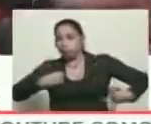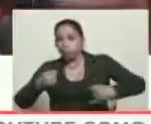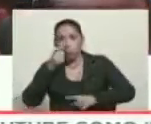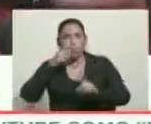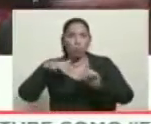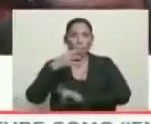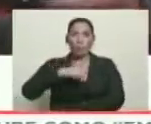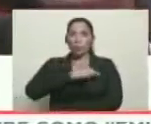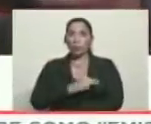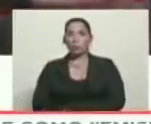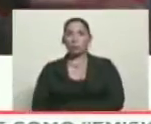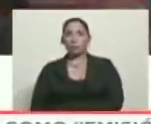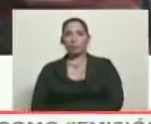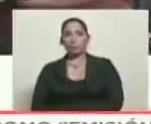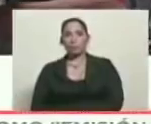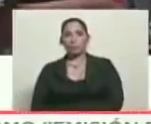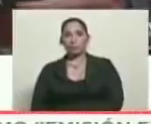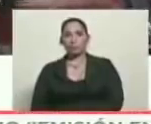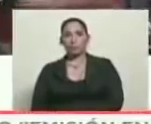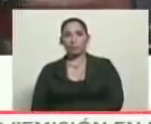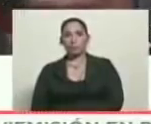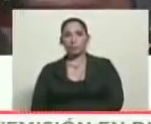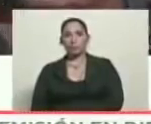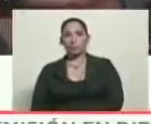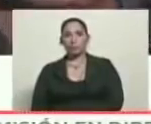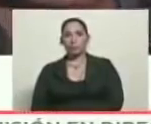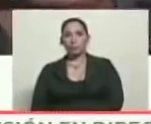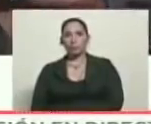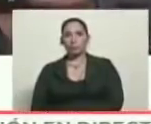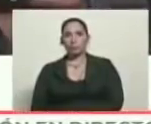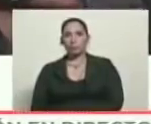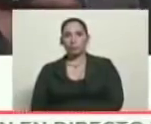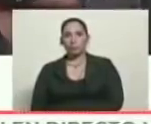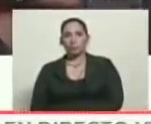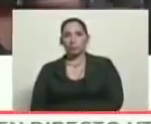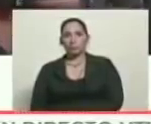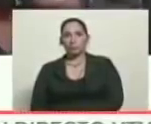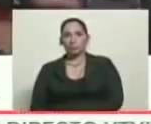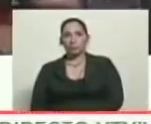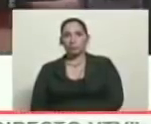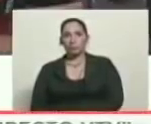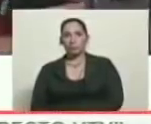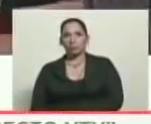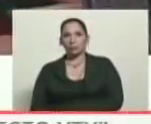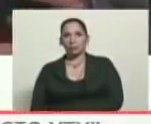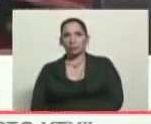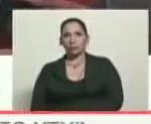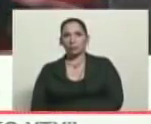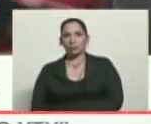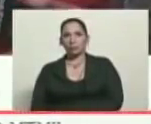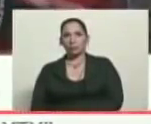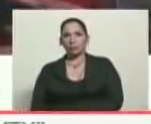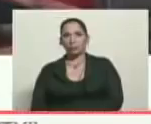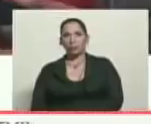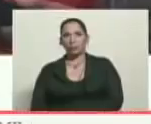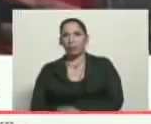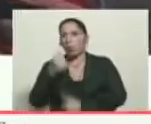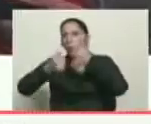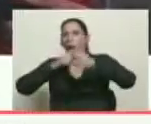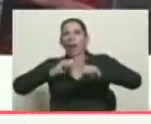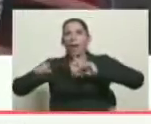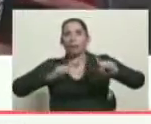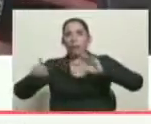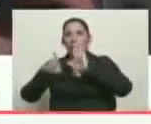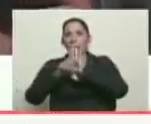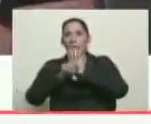daño a nuestro pueblo. España y a Brasil, acciones para Leopoldo López y estos 20.